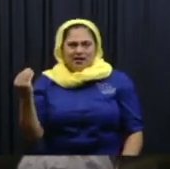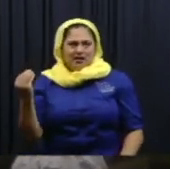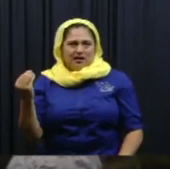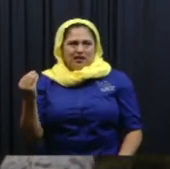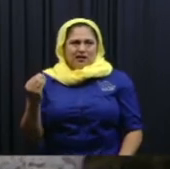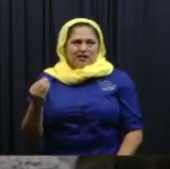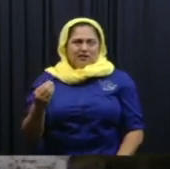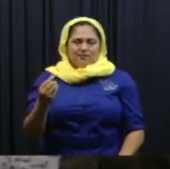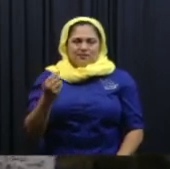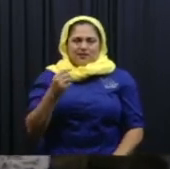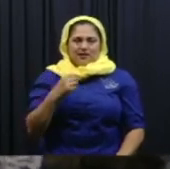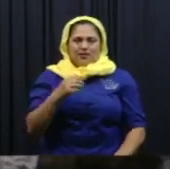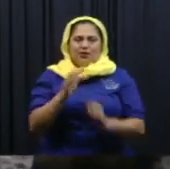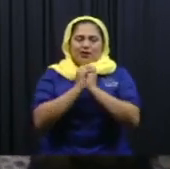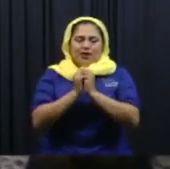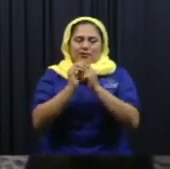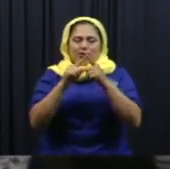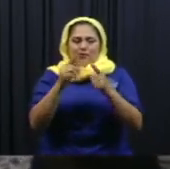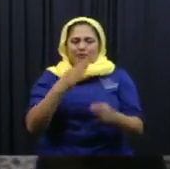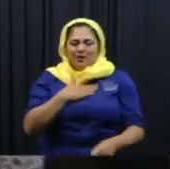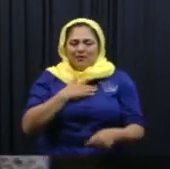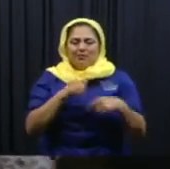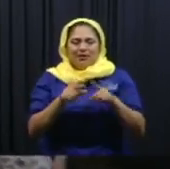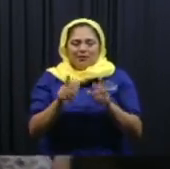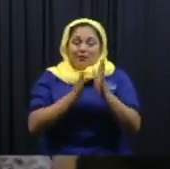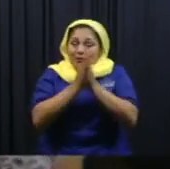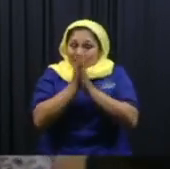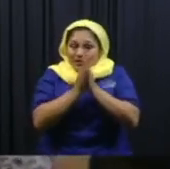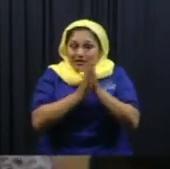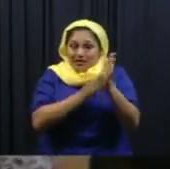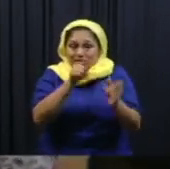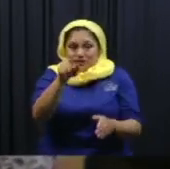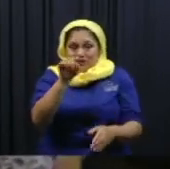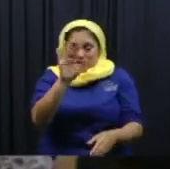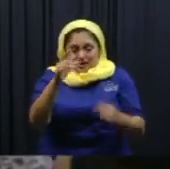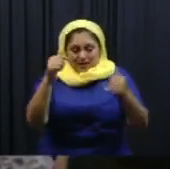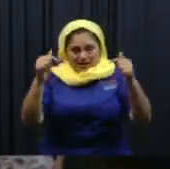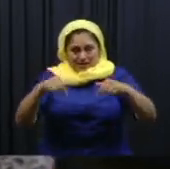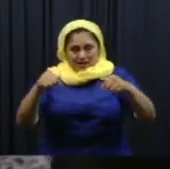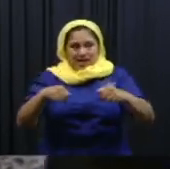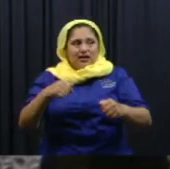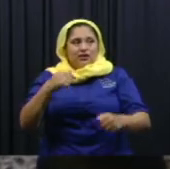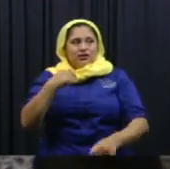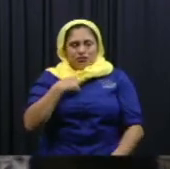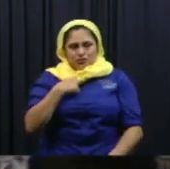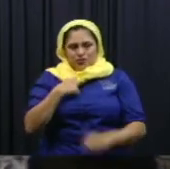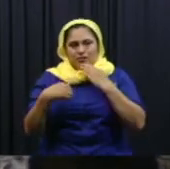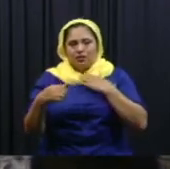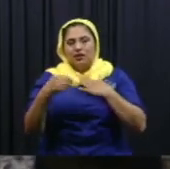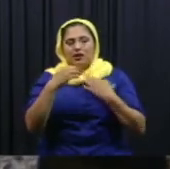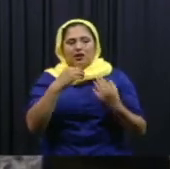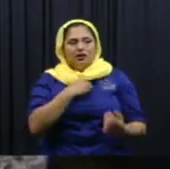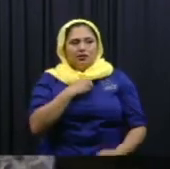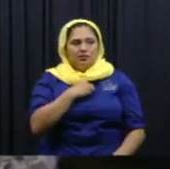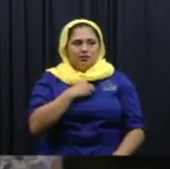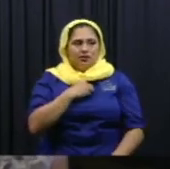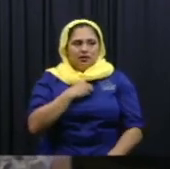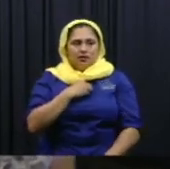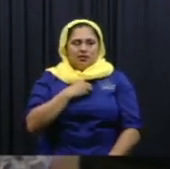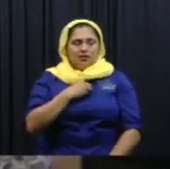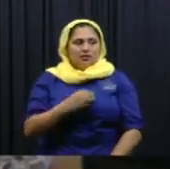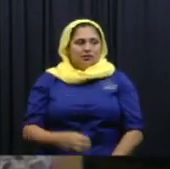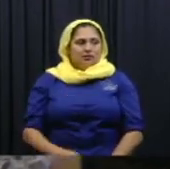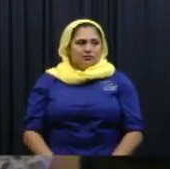mencionarme Así que Aprovechando que está aquí voy en este momento después de la